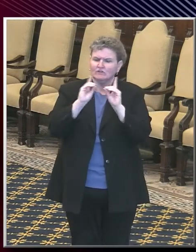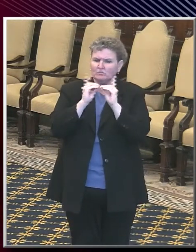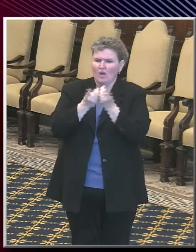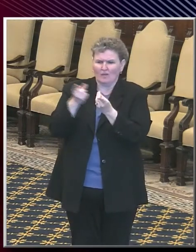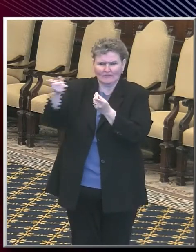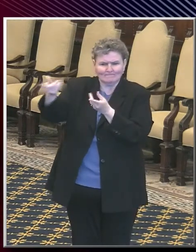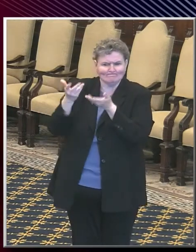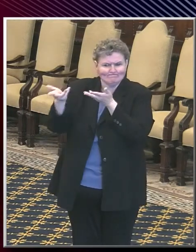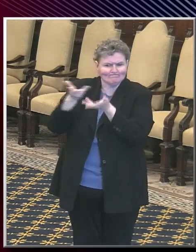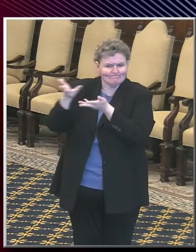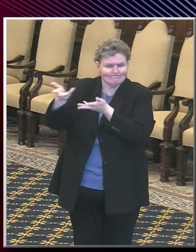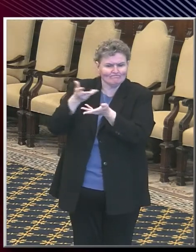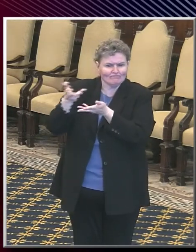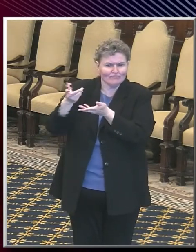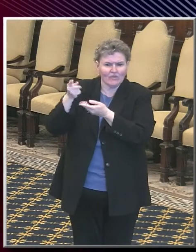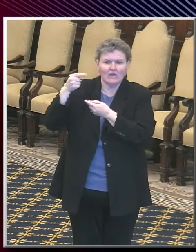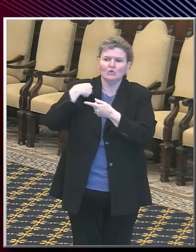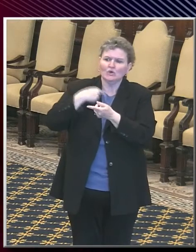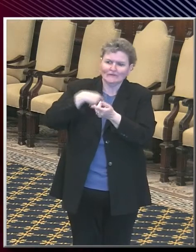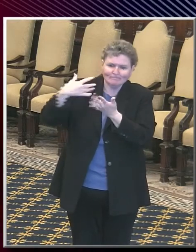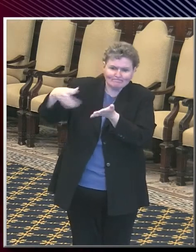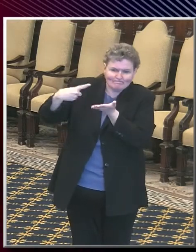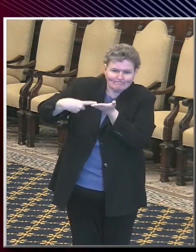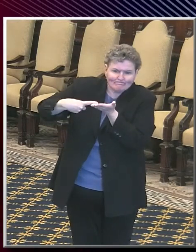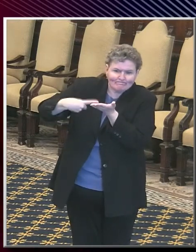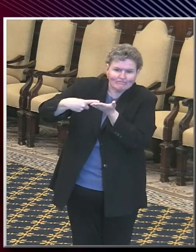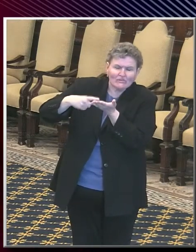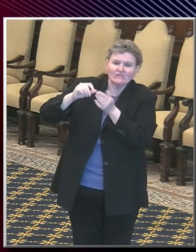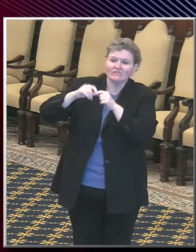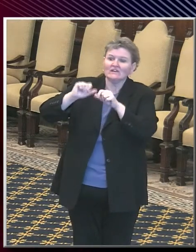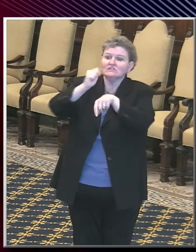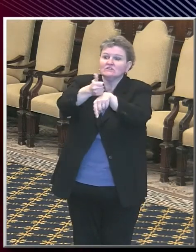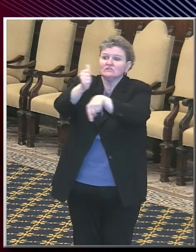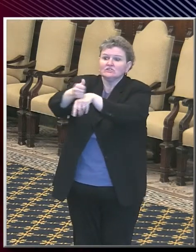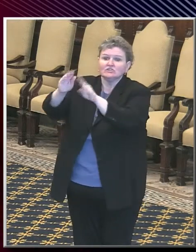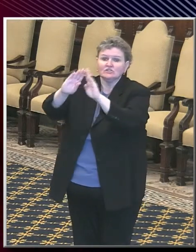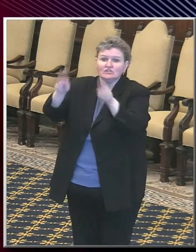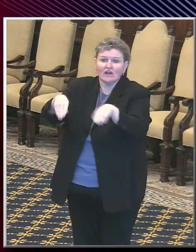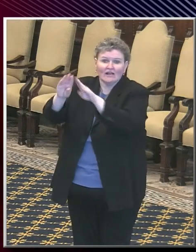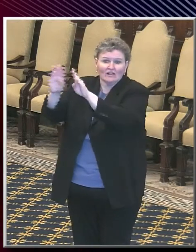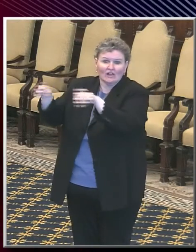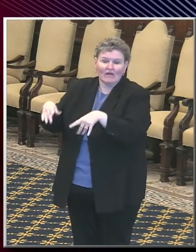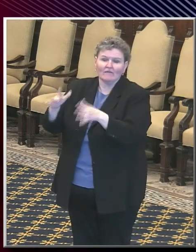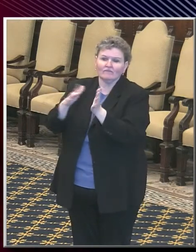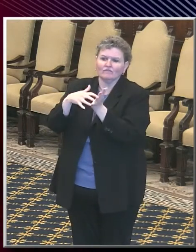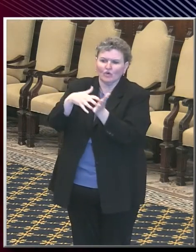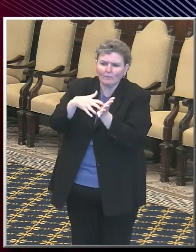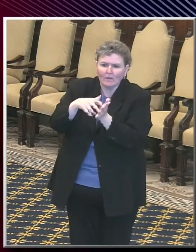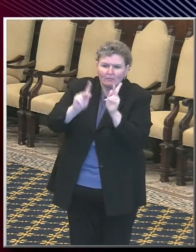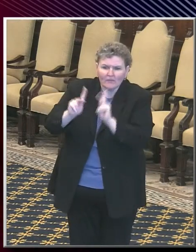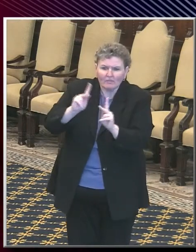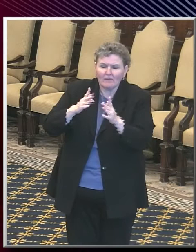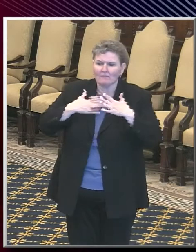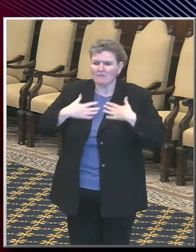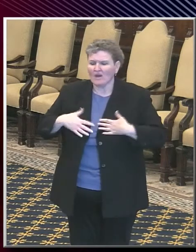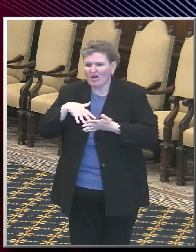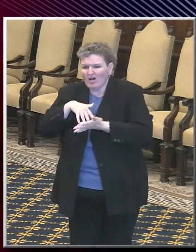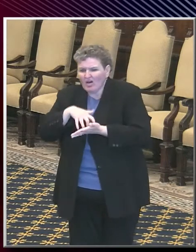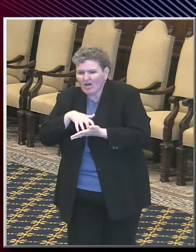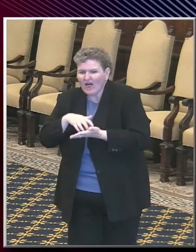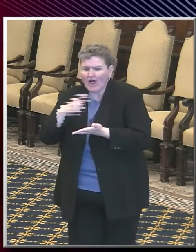¿Qué está haciendo la ciudad de forma diferente para poder evitar que ocurra un brote similar al que se vio en el área de Center